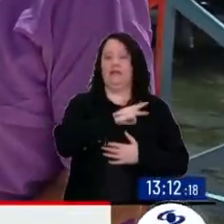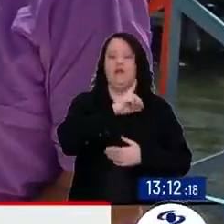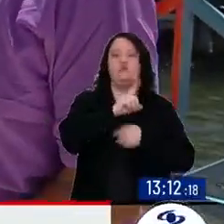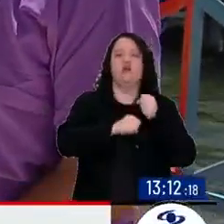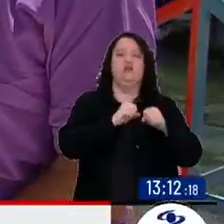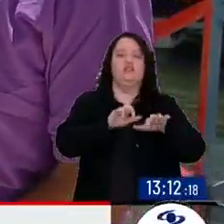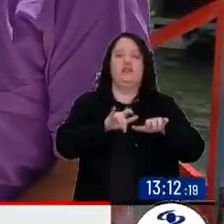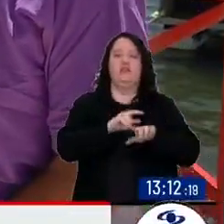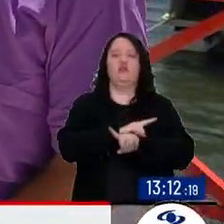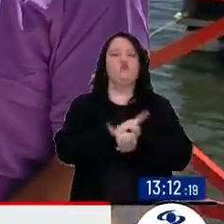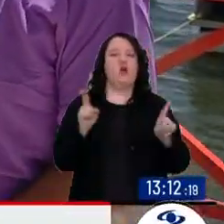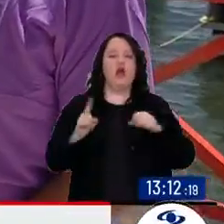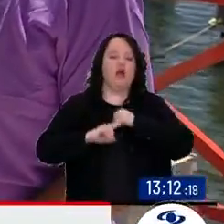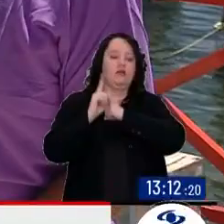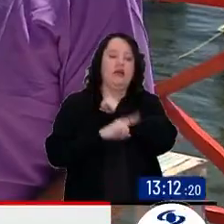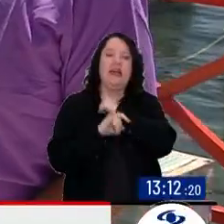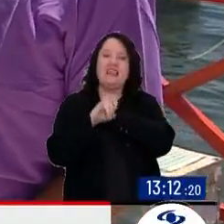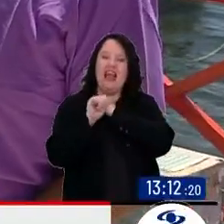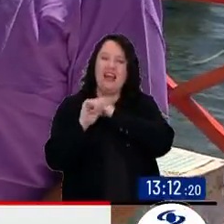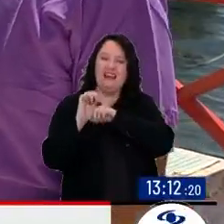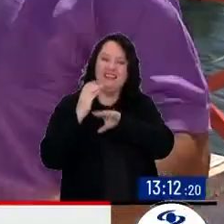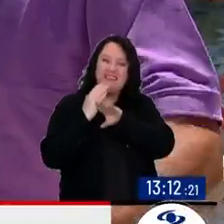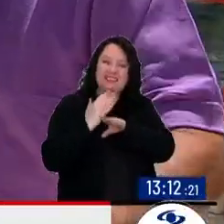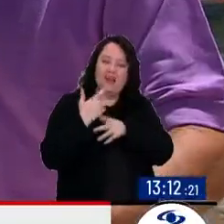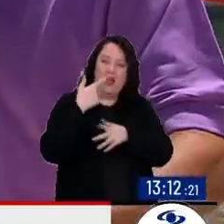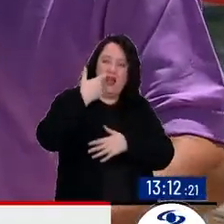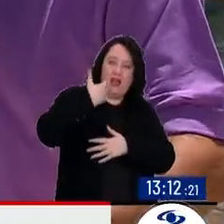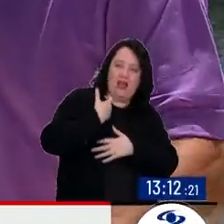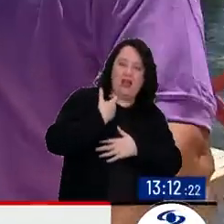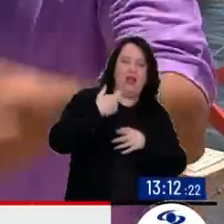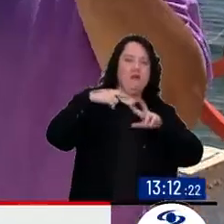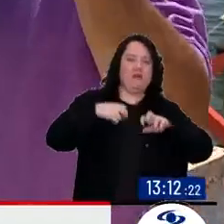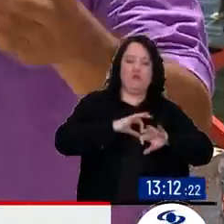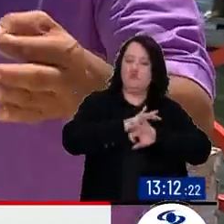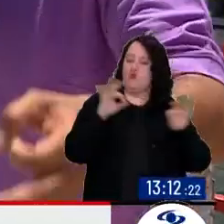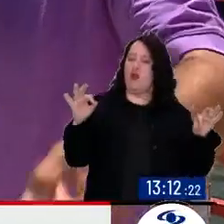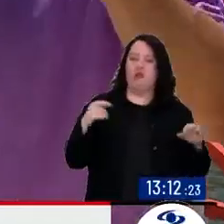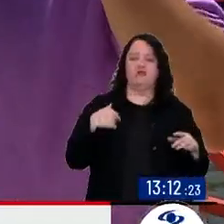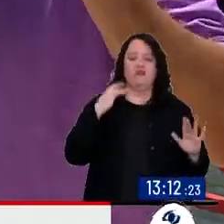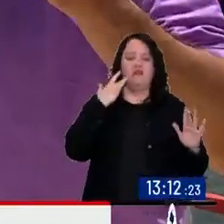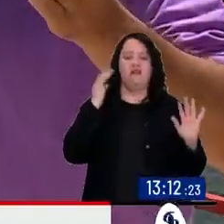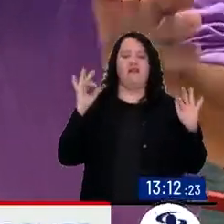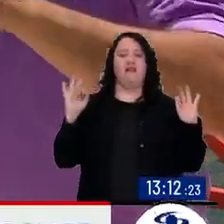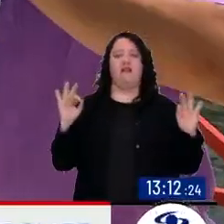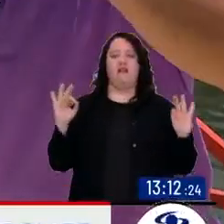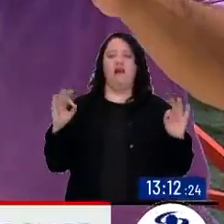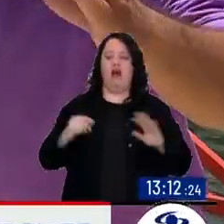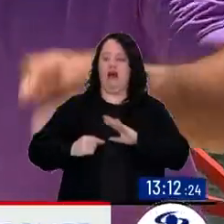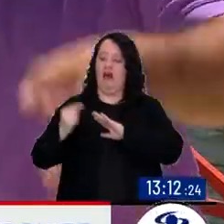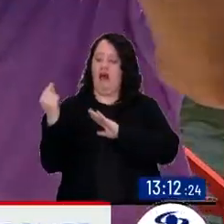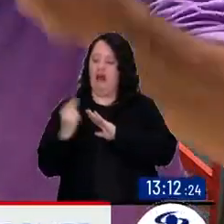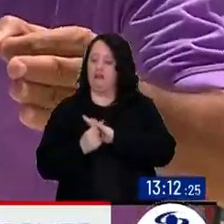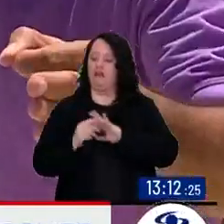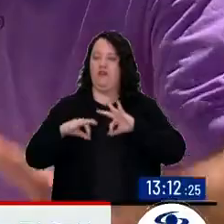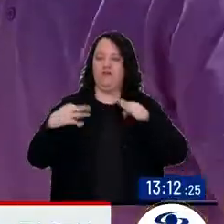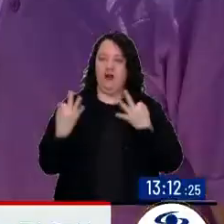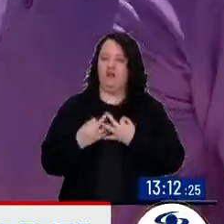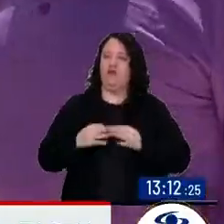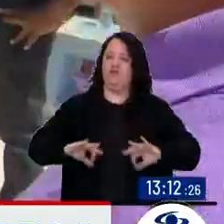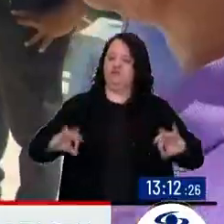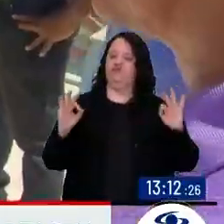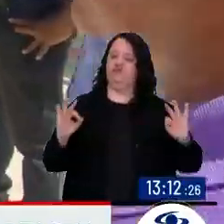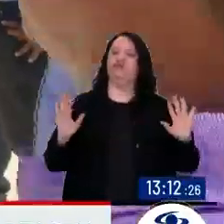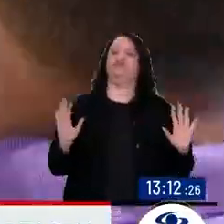Nunca sancionado por ninguna IA. No tengo ninguna investigación. Nunca he sido inhabilitado. Soy un hombre transparente, un hombre casado desde la familia.